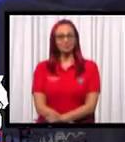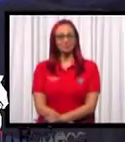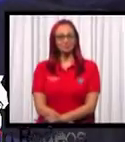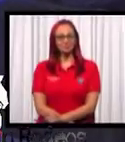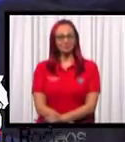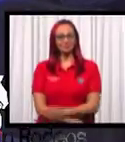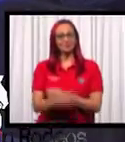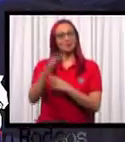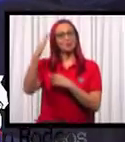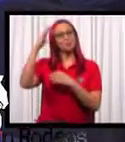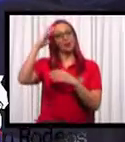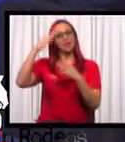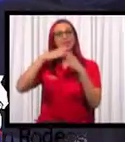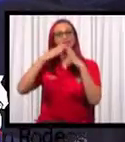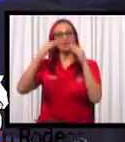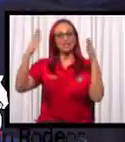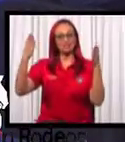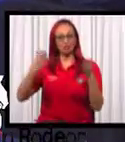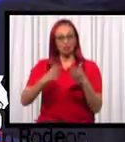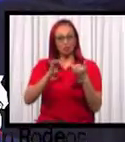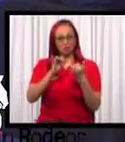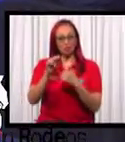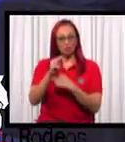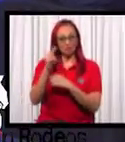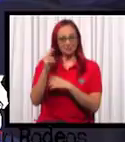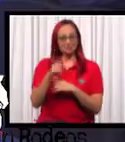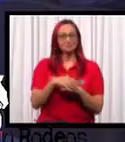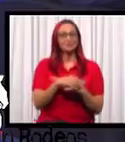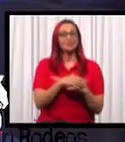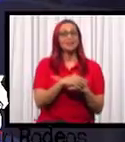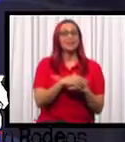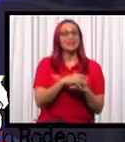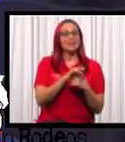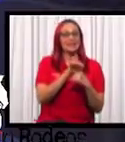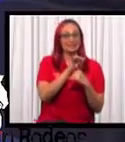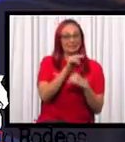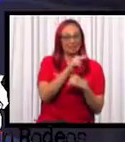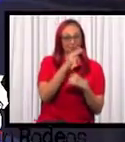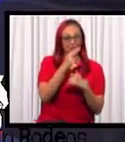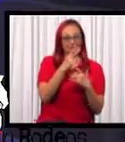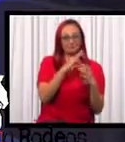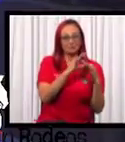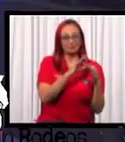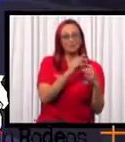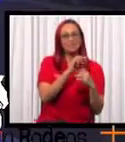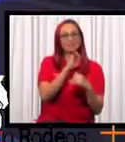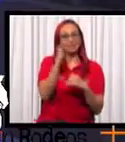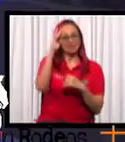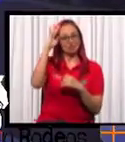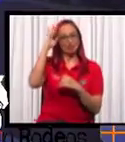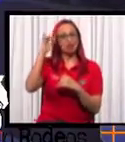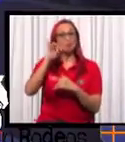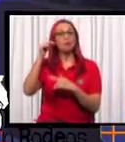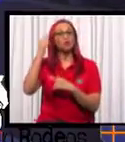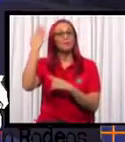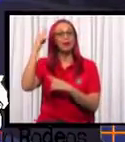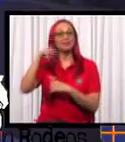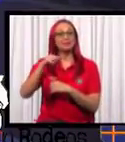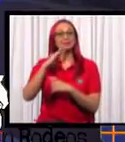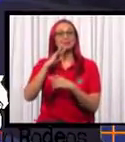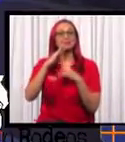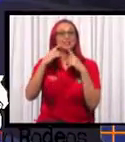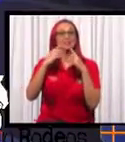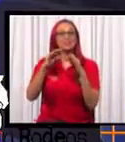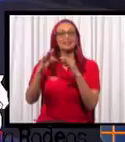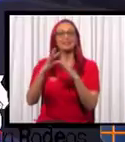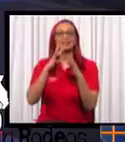Bienvenidos, muy buenas noches, estamos en Sin Rodeos. Isabel Espinosa les saluda. Hoy, como bien lo anunciamos el día martes, vamos a tratar de